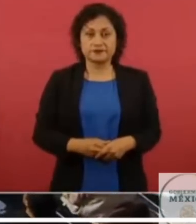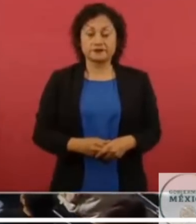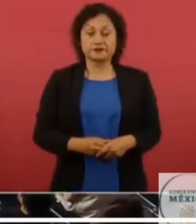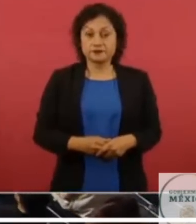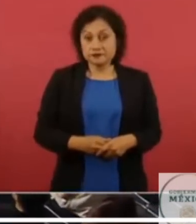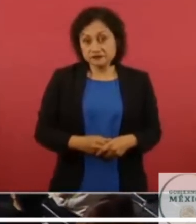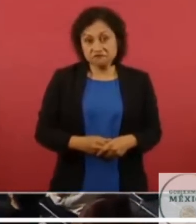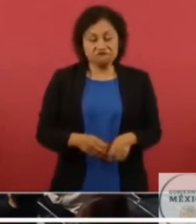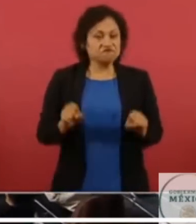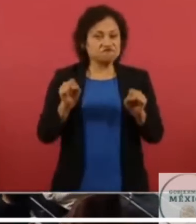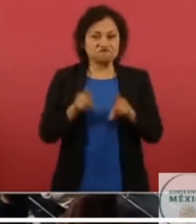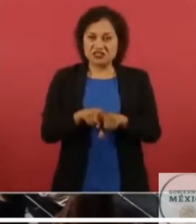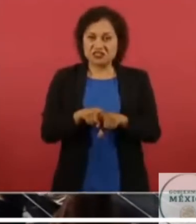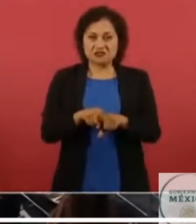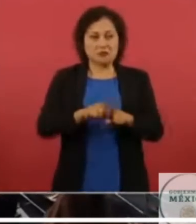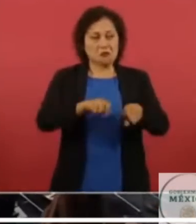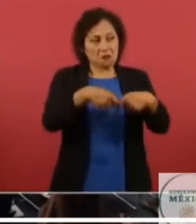Siguieron las privatizaciones